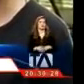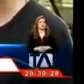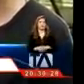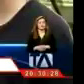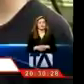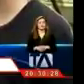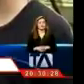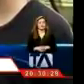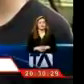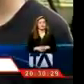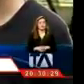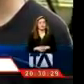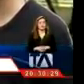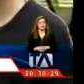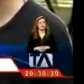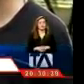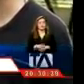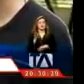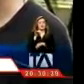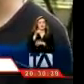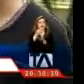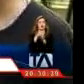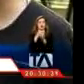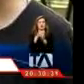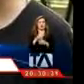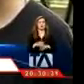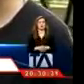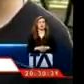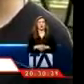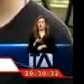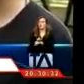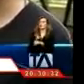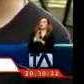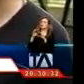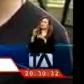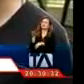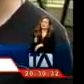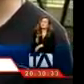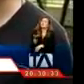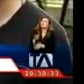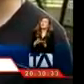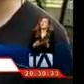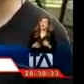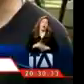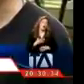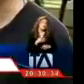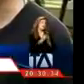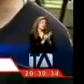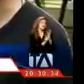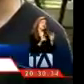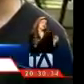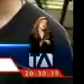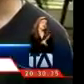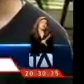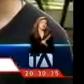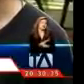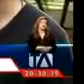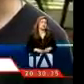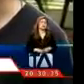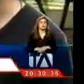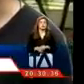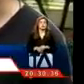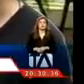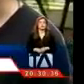porque la cirugía de los días sábados se han suspendido. Y hablé con el médico y me dice que él tiene su agenda muy ocupada. Entonces